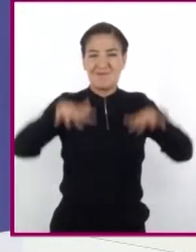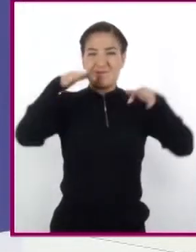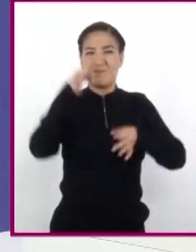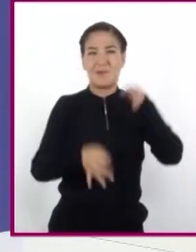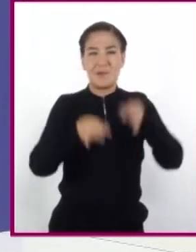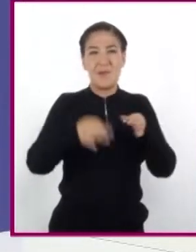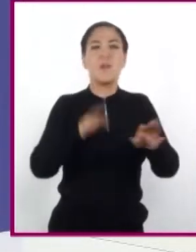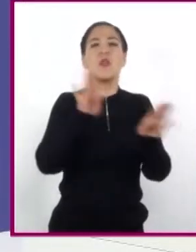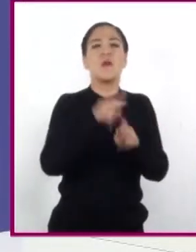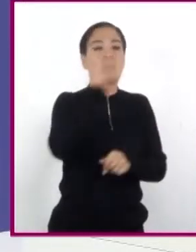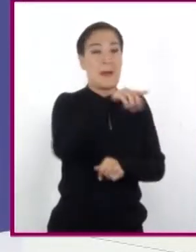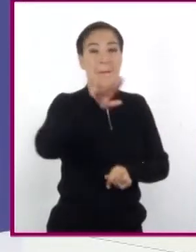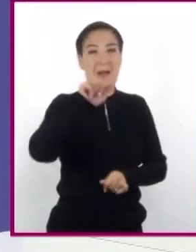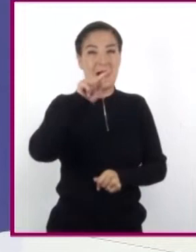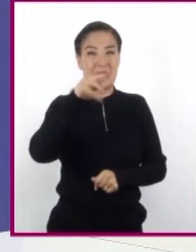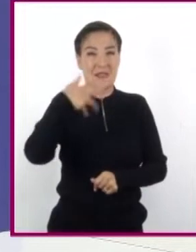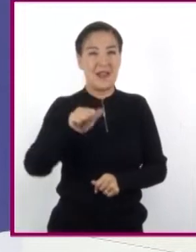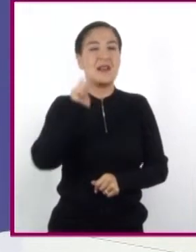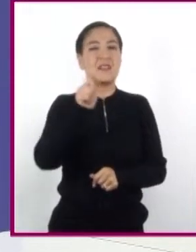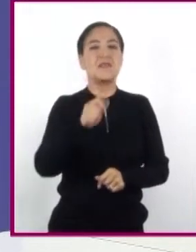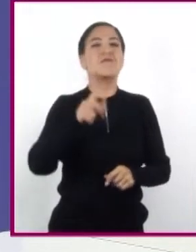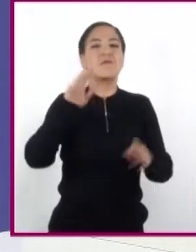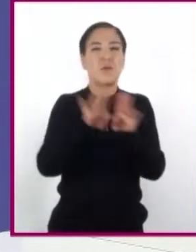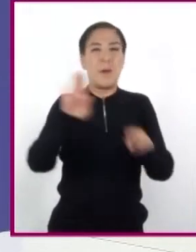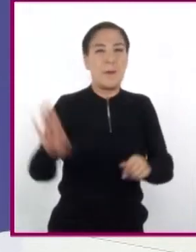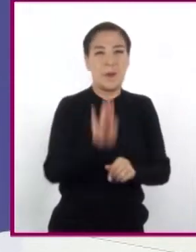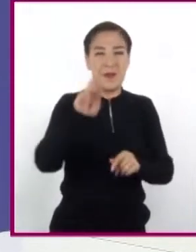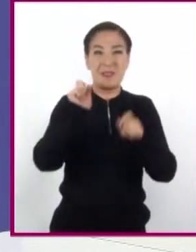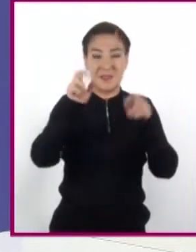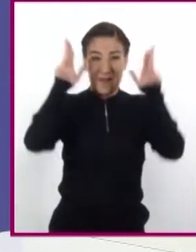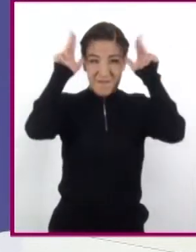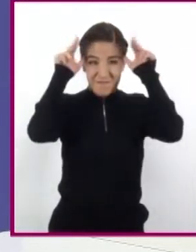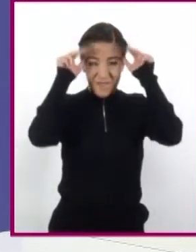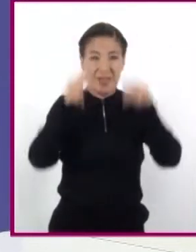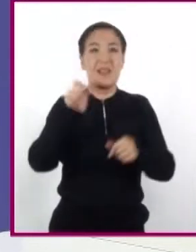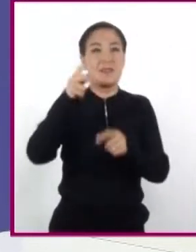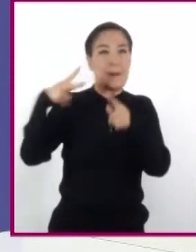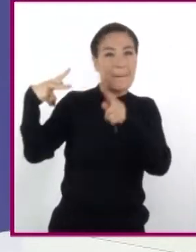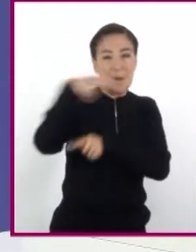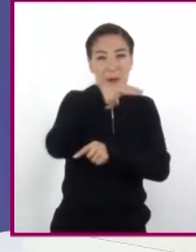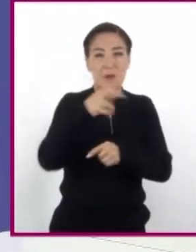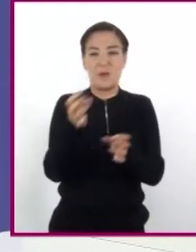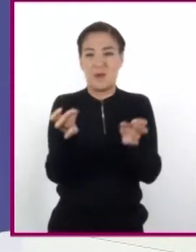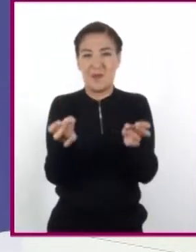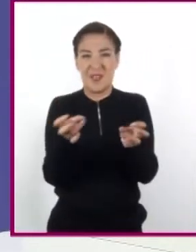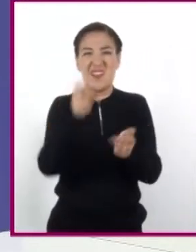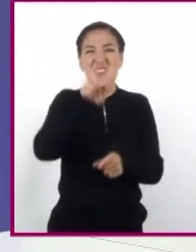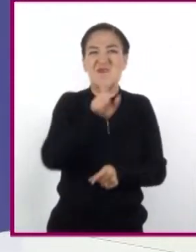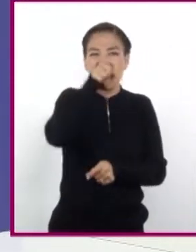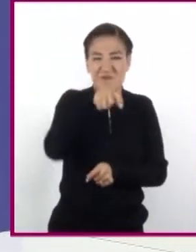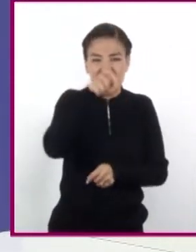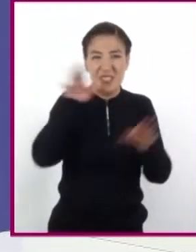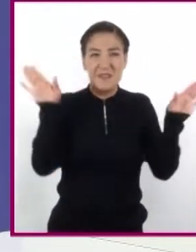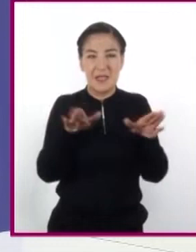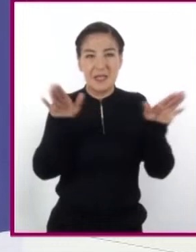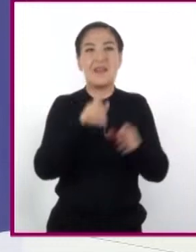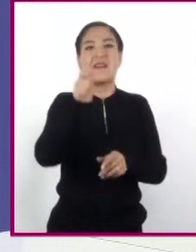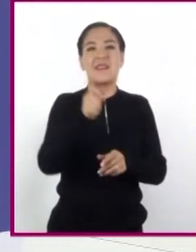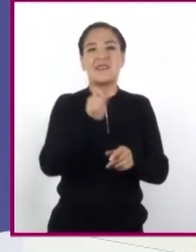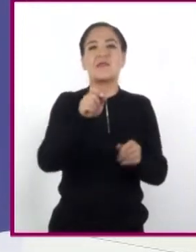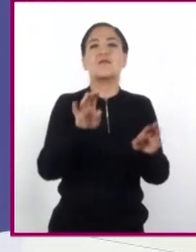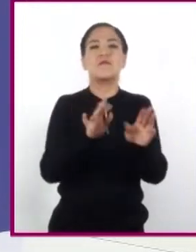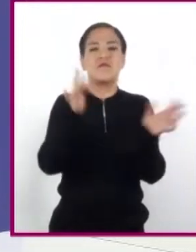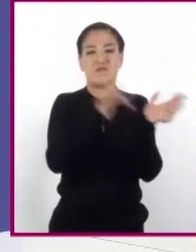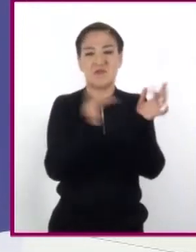había realizado hechizos con orejas de conejo, uñas de gallina, agua y con un libro con un Jesús doblado a la